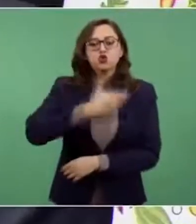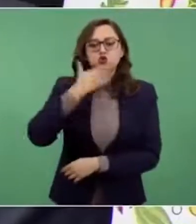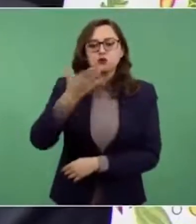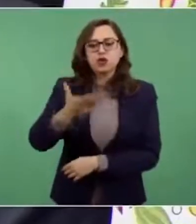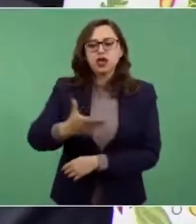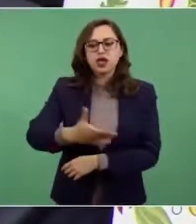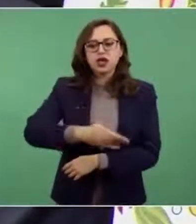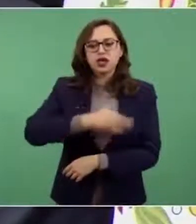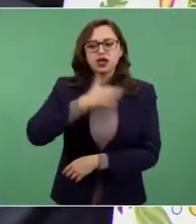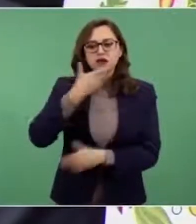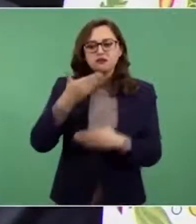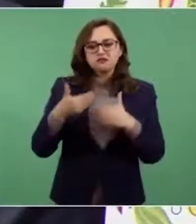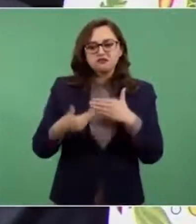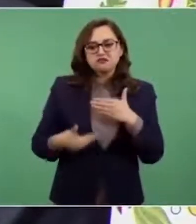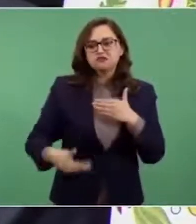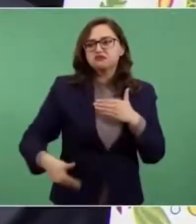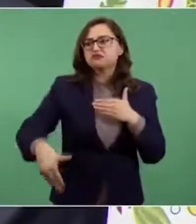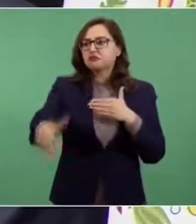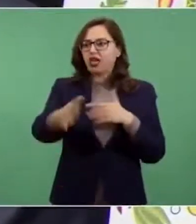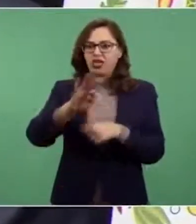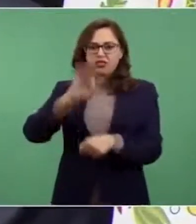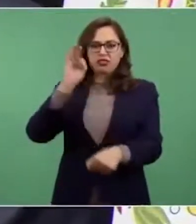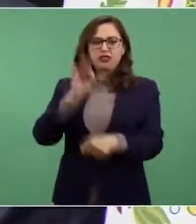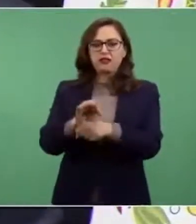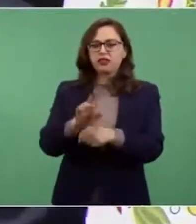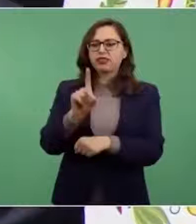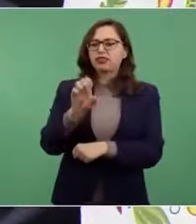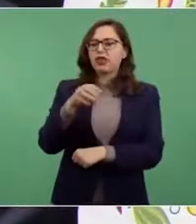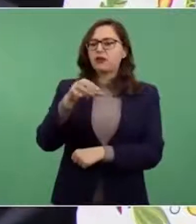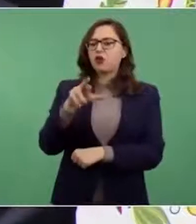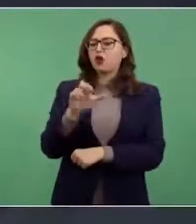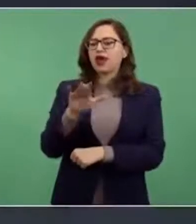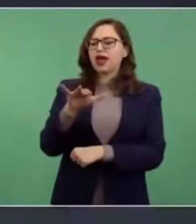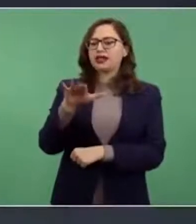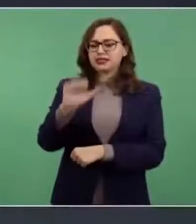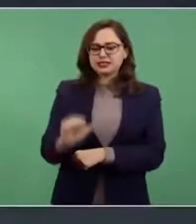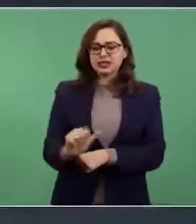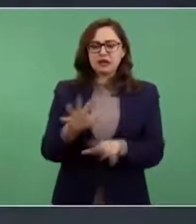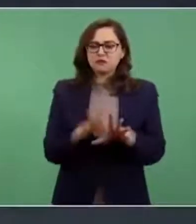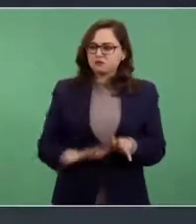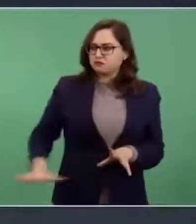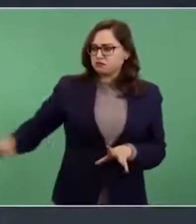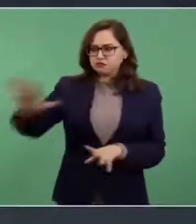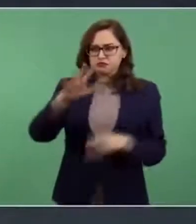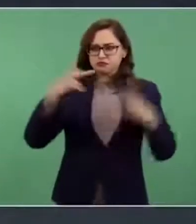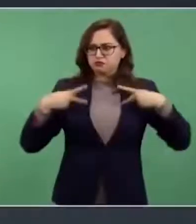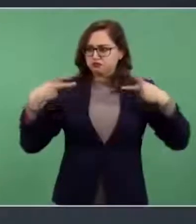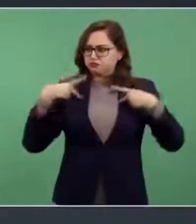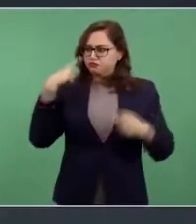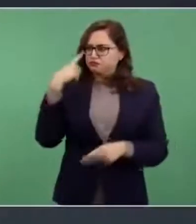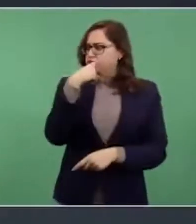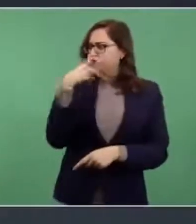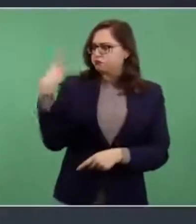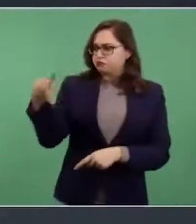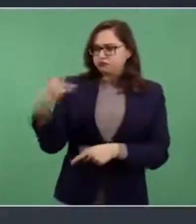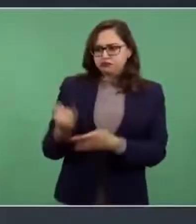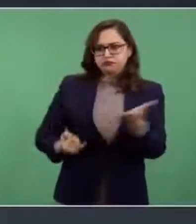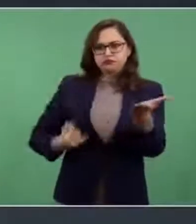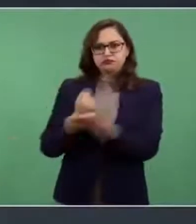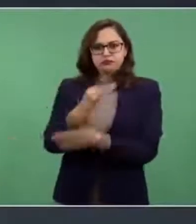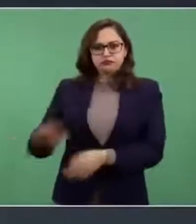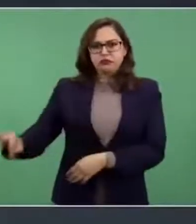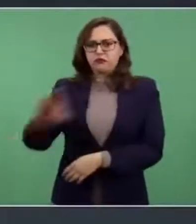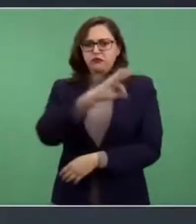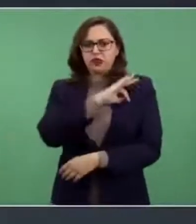hábito democrático. Tengamos fe en el pueblo y sigamos